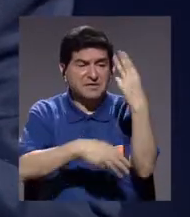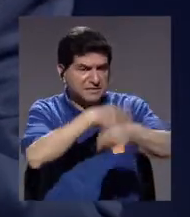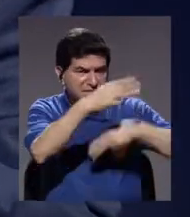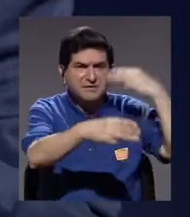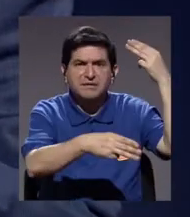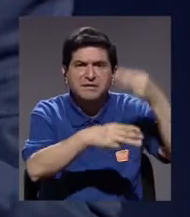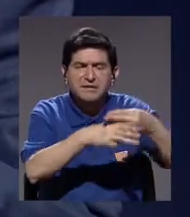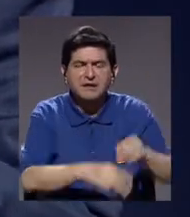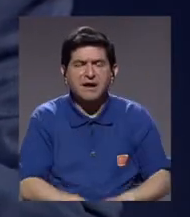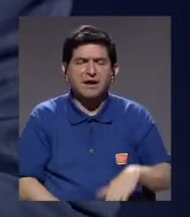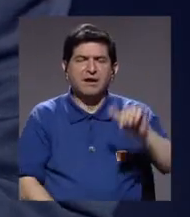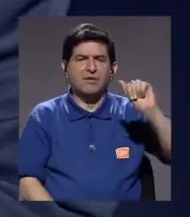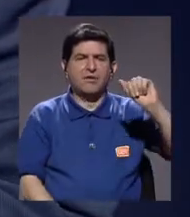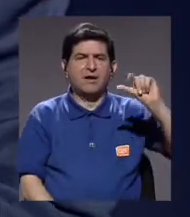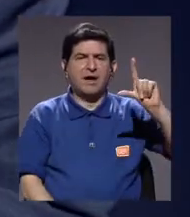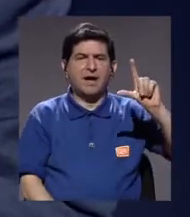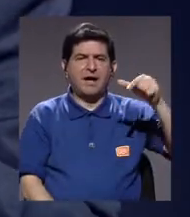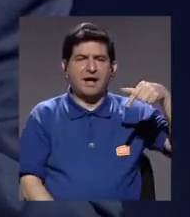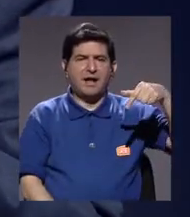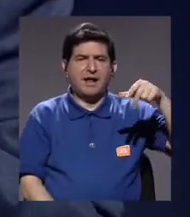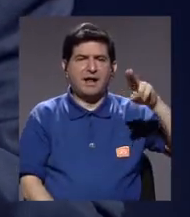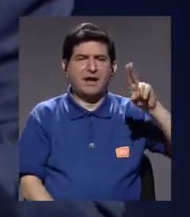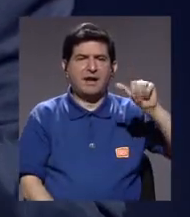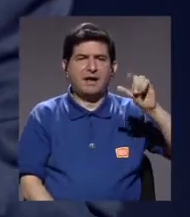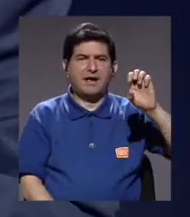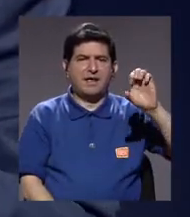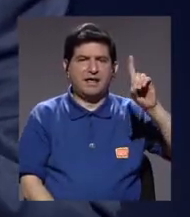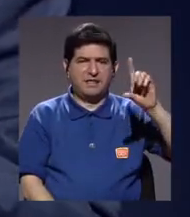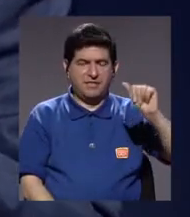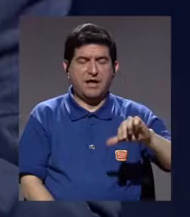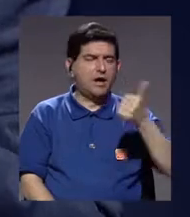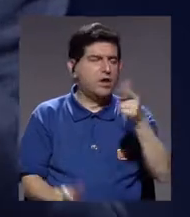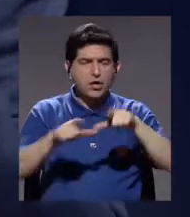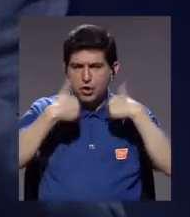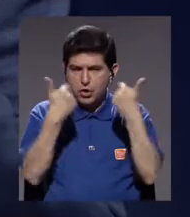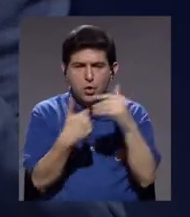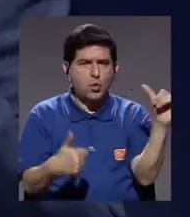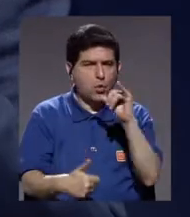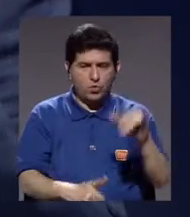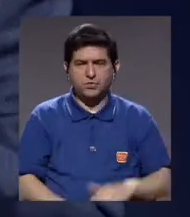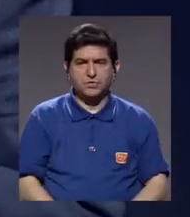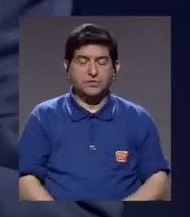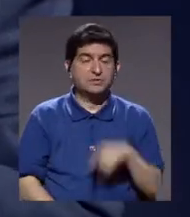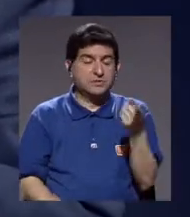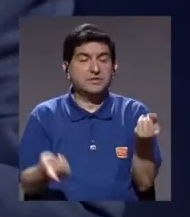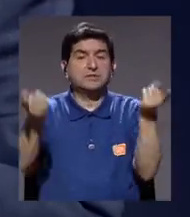grupos que son en contra de todos y son,